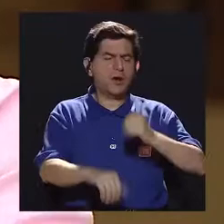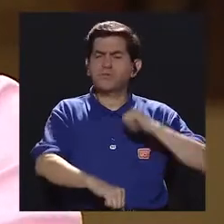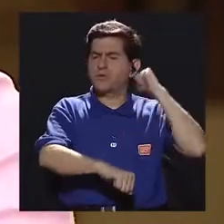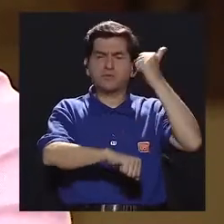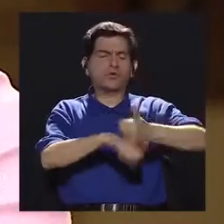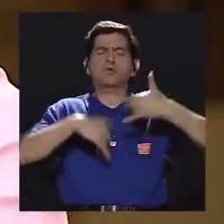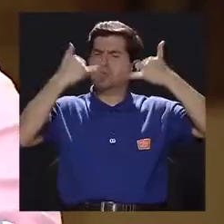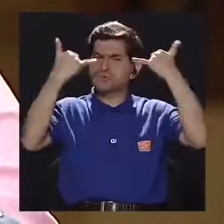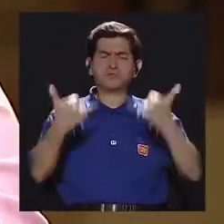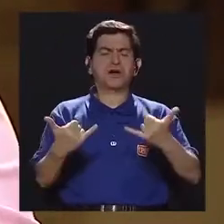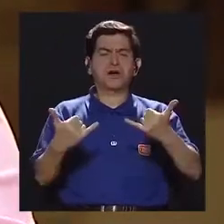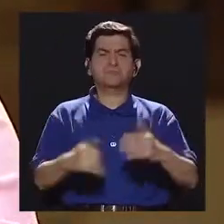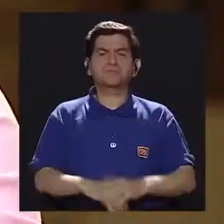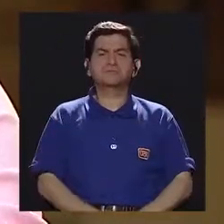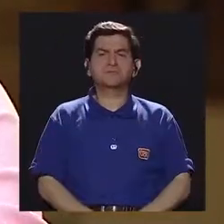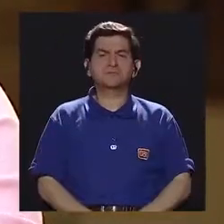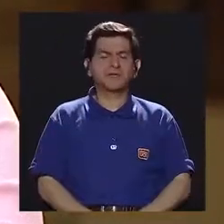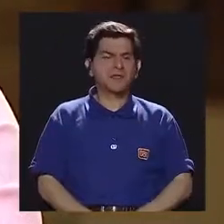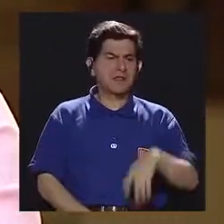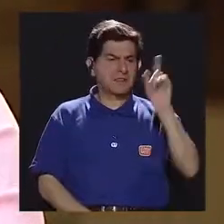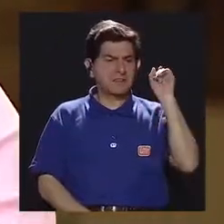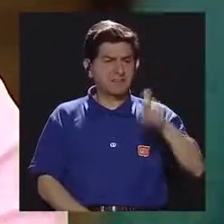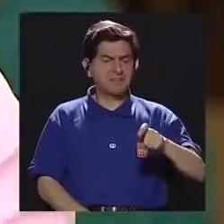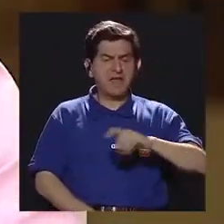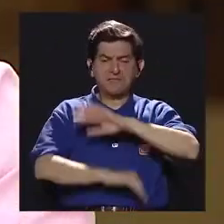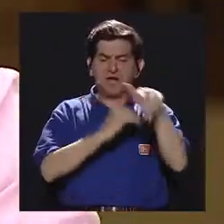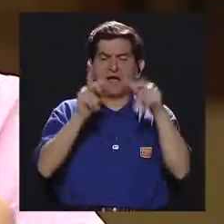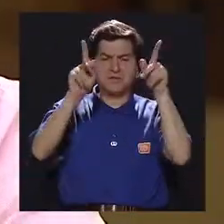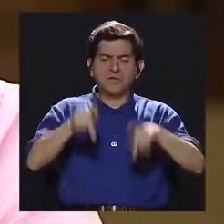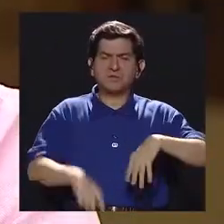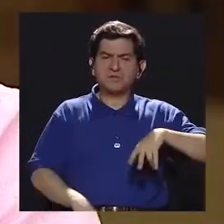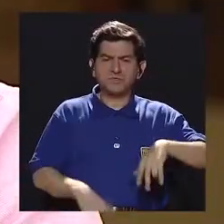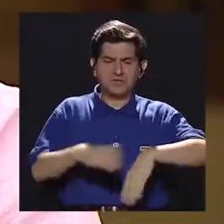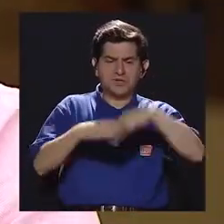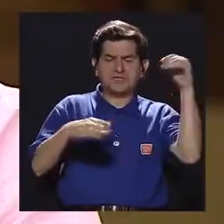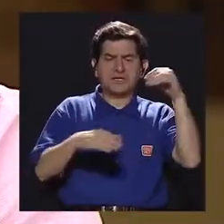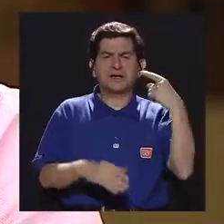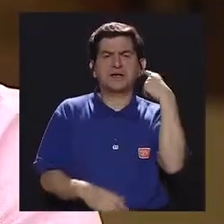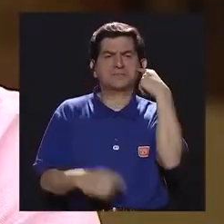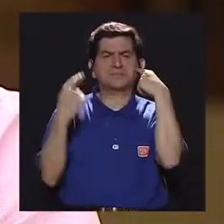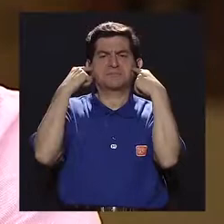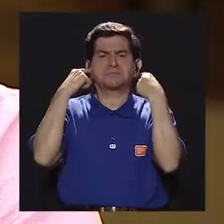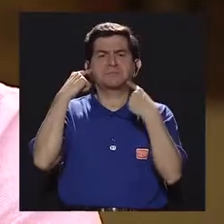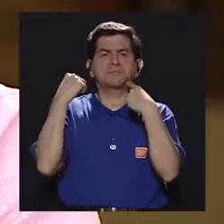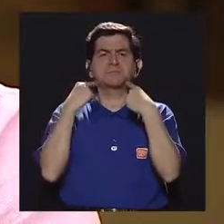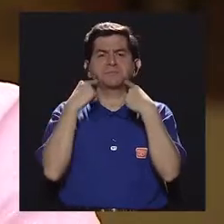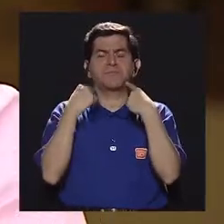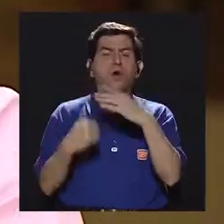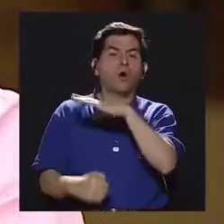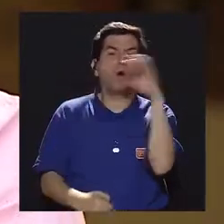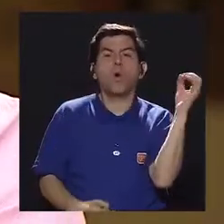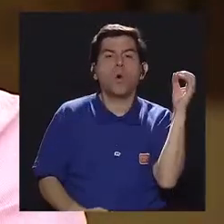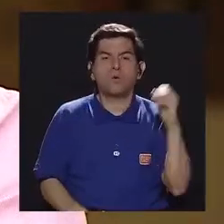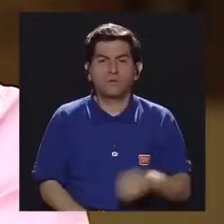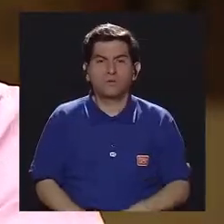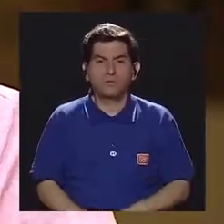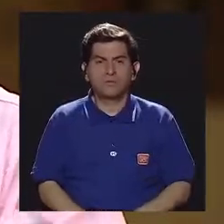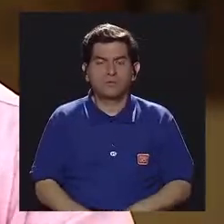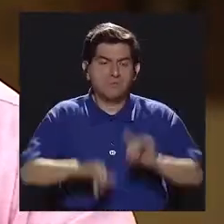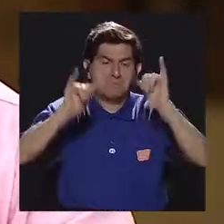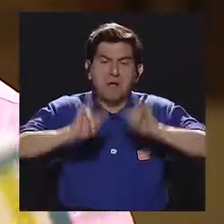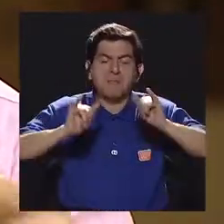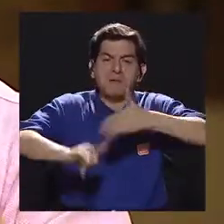protocolo está de que se saquen a todo paciente las cordales, ¿verdad? O más bien que